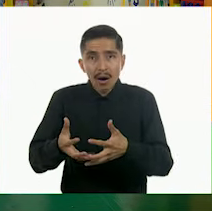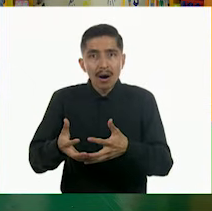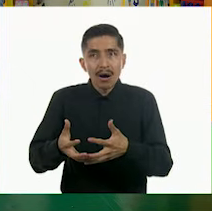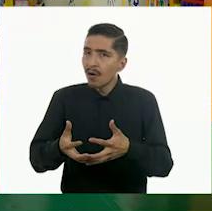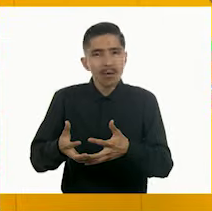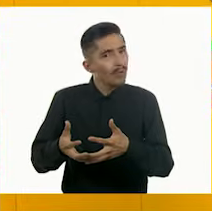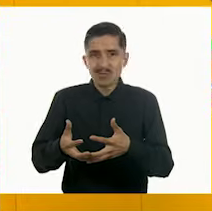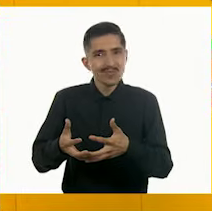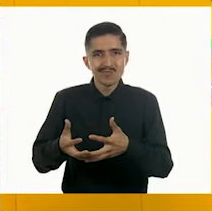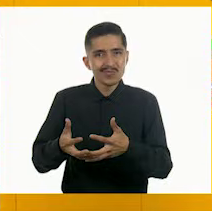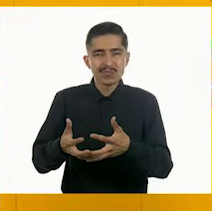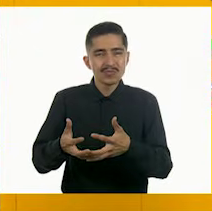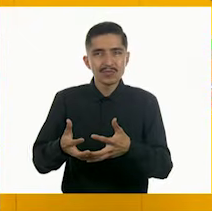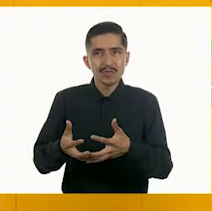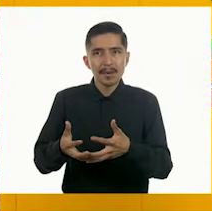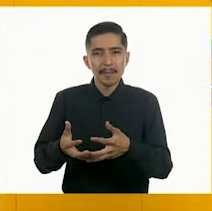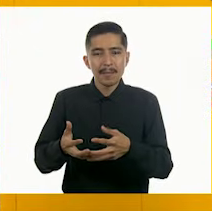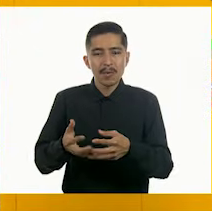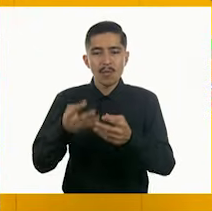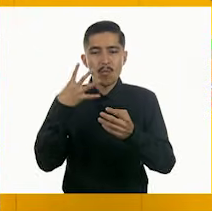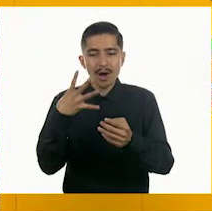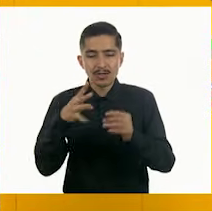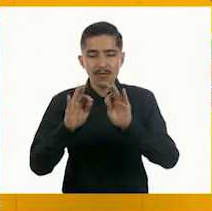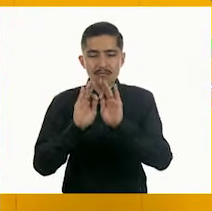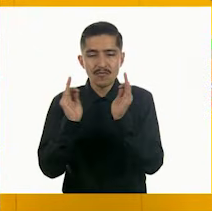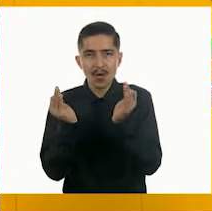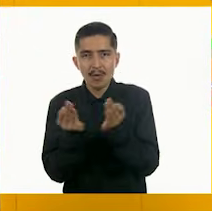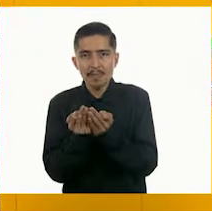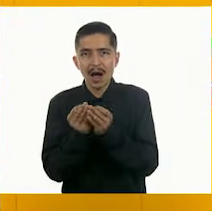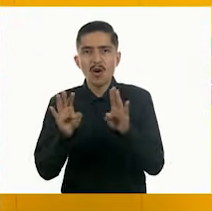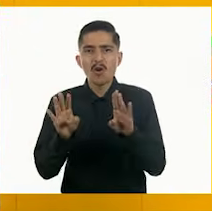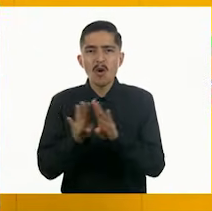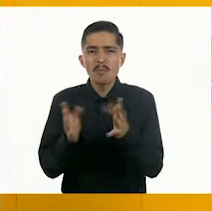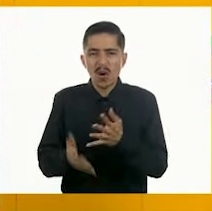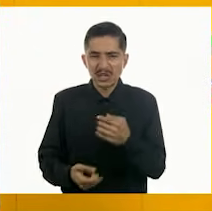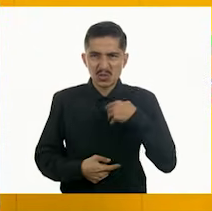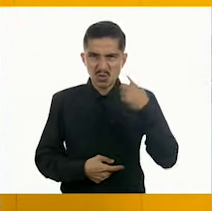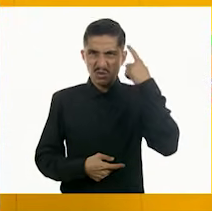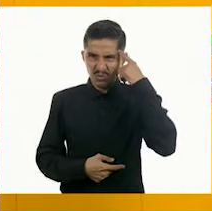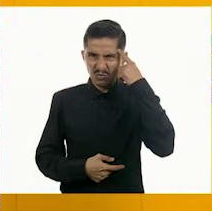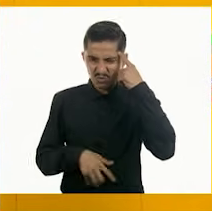de levantar nuestro balón sin utilizar las manos. Así es. ¿Con la mente?